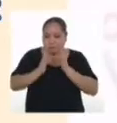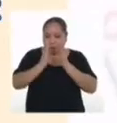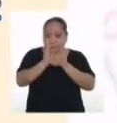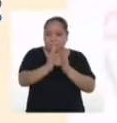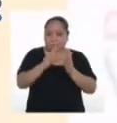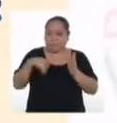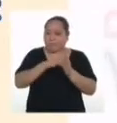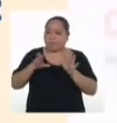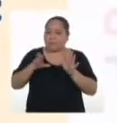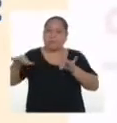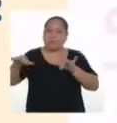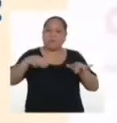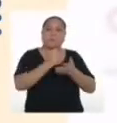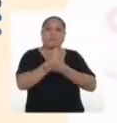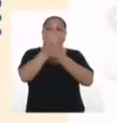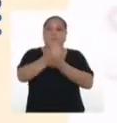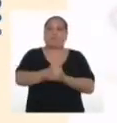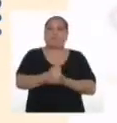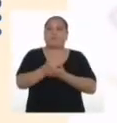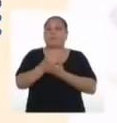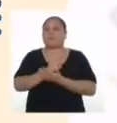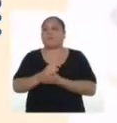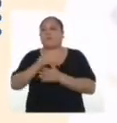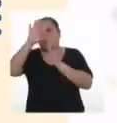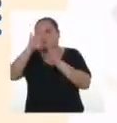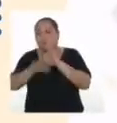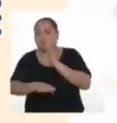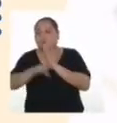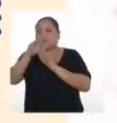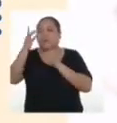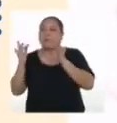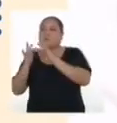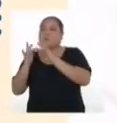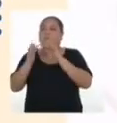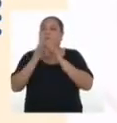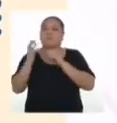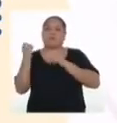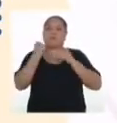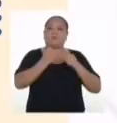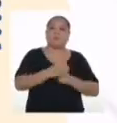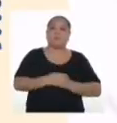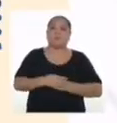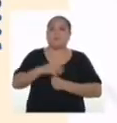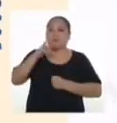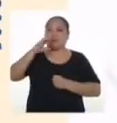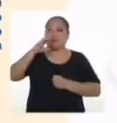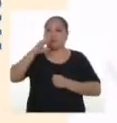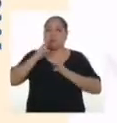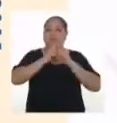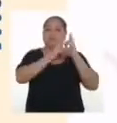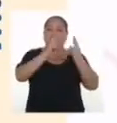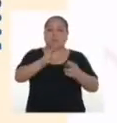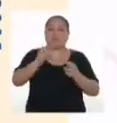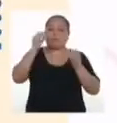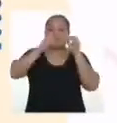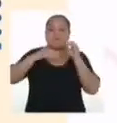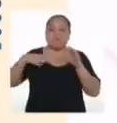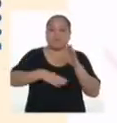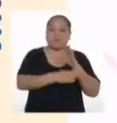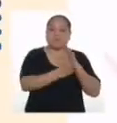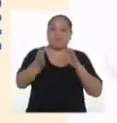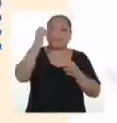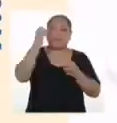al territorio y facilita en mayor o menor grado su articulación física. El río proporciona el trazo natural